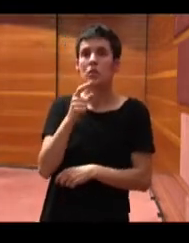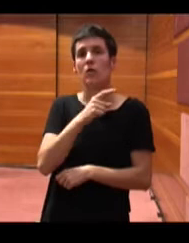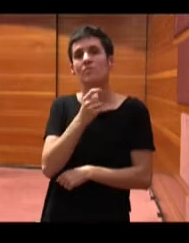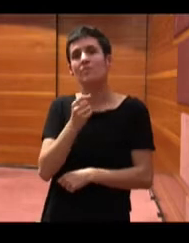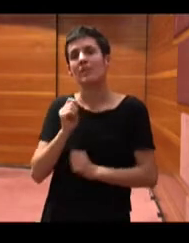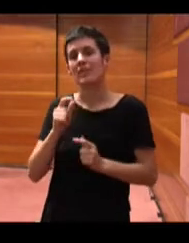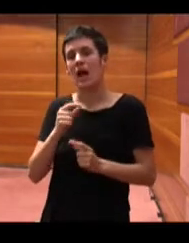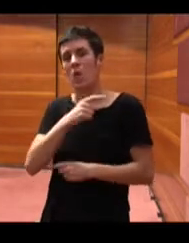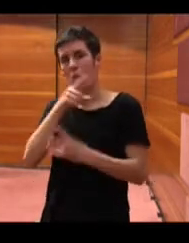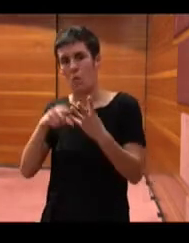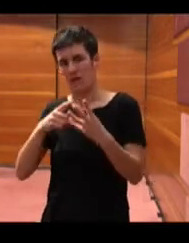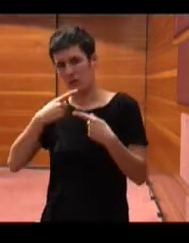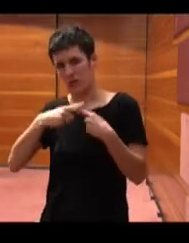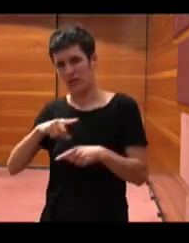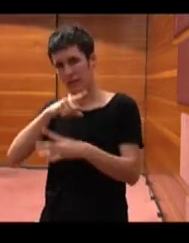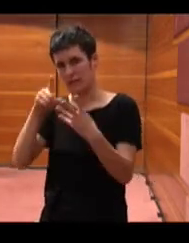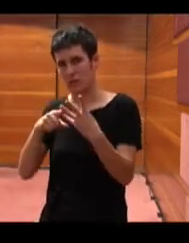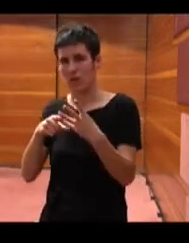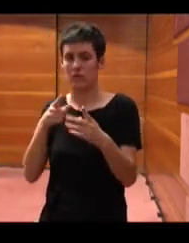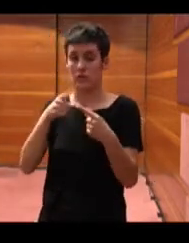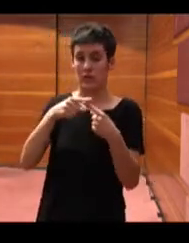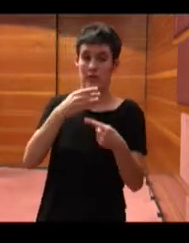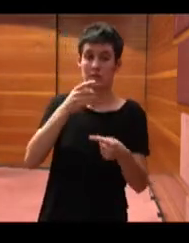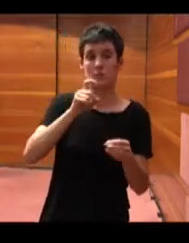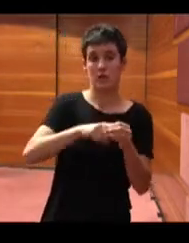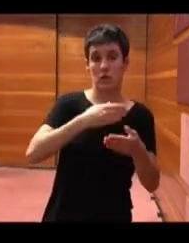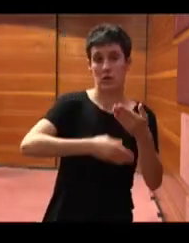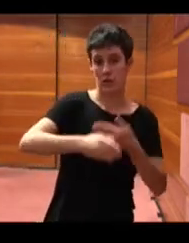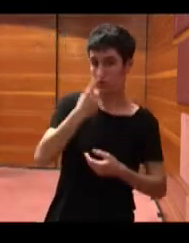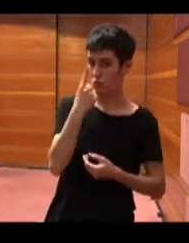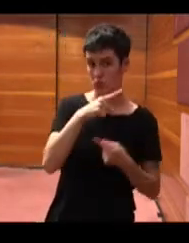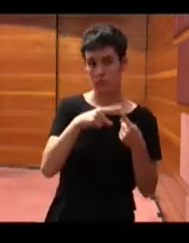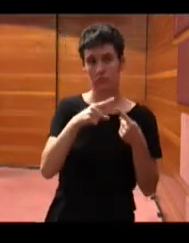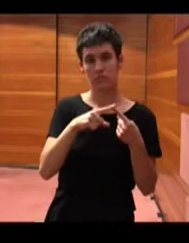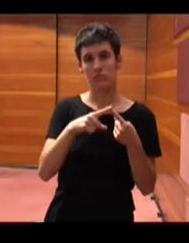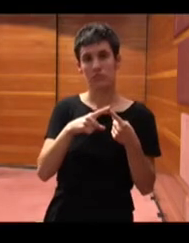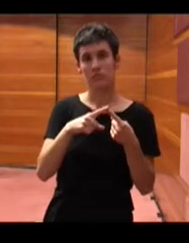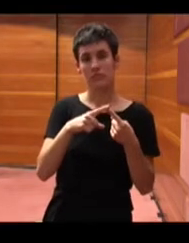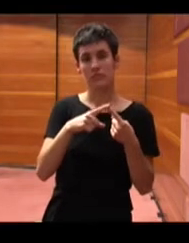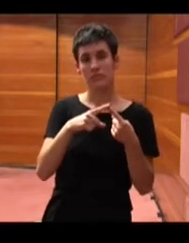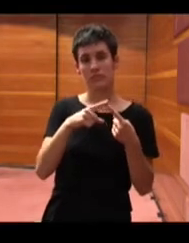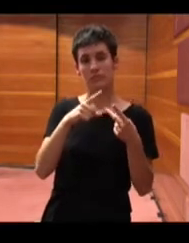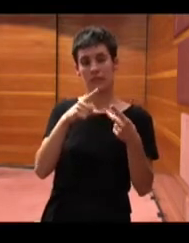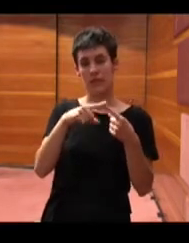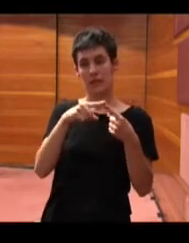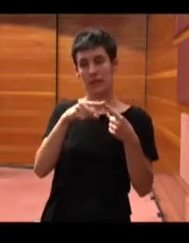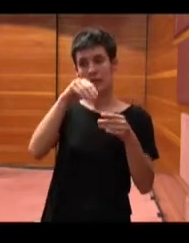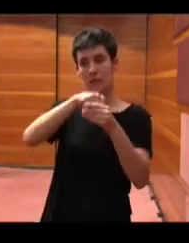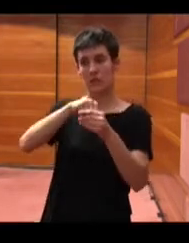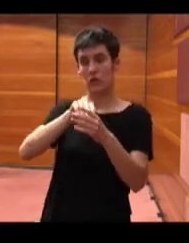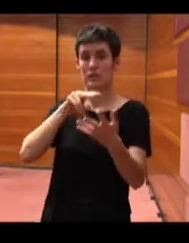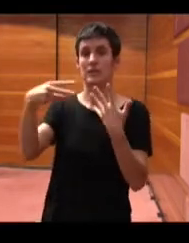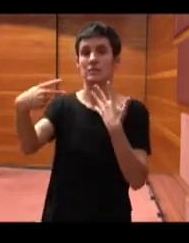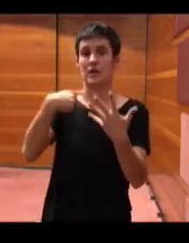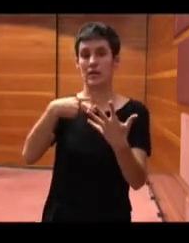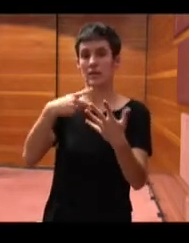cuatro. Meten un paquete participación y colaboración en una única caja que es participación, desglosa transparencia en